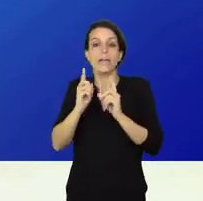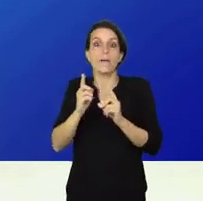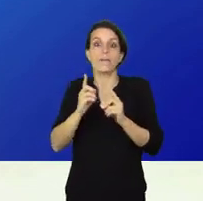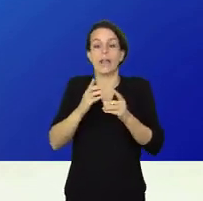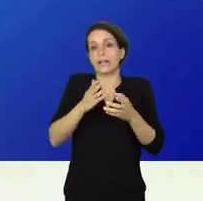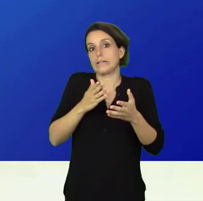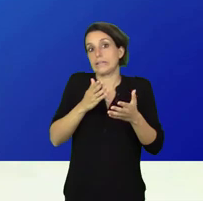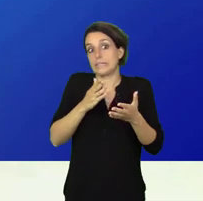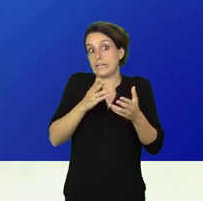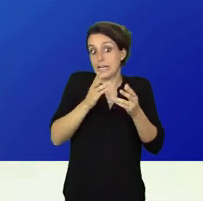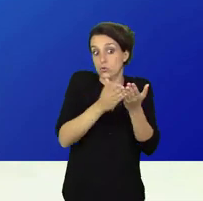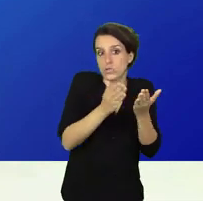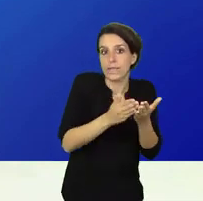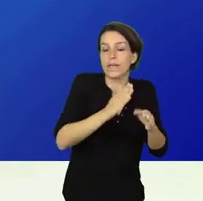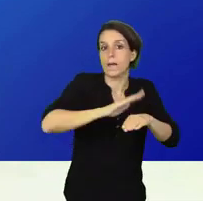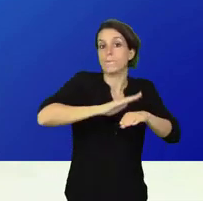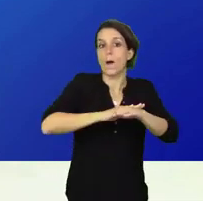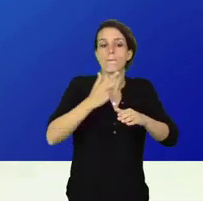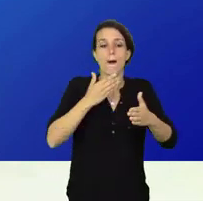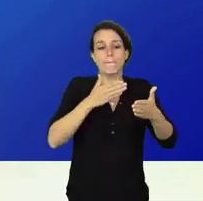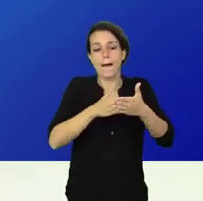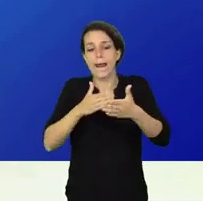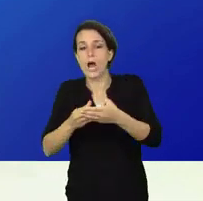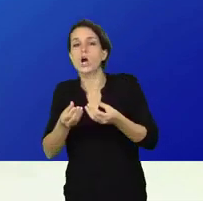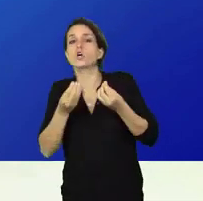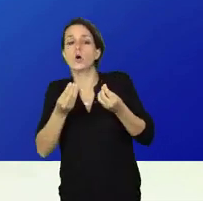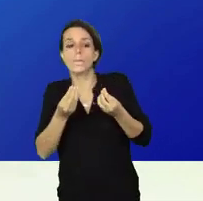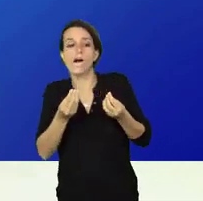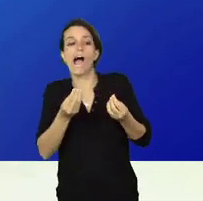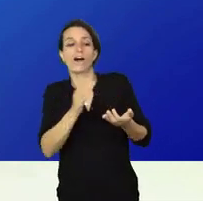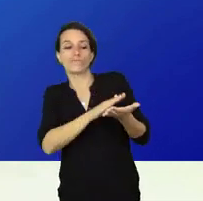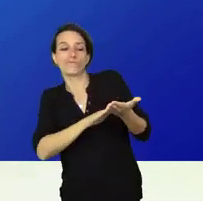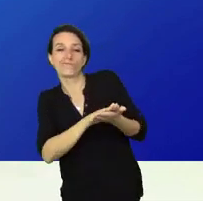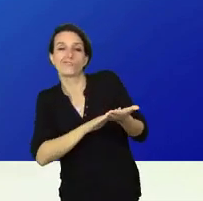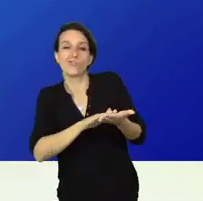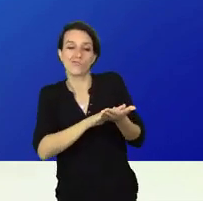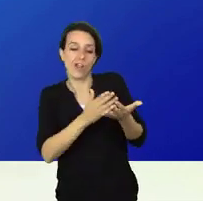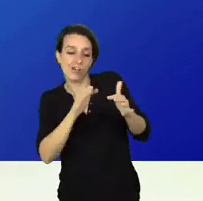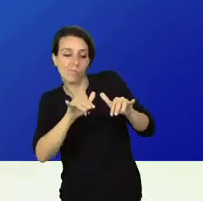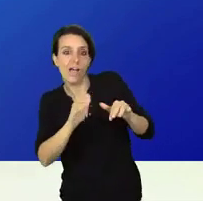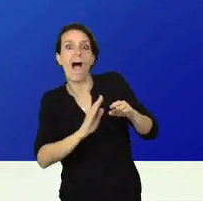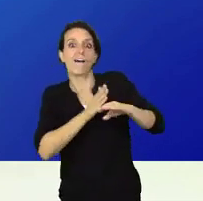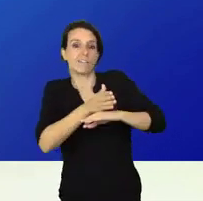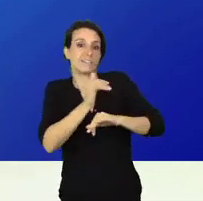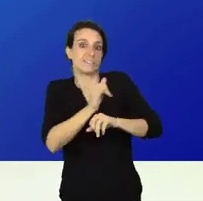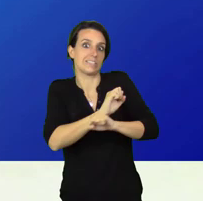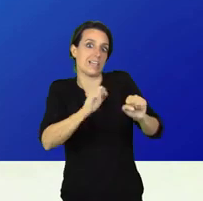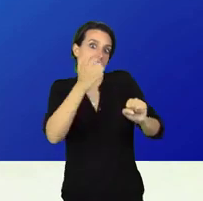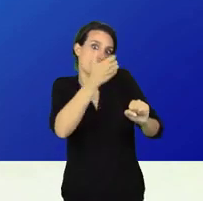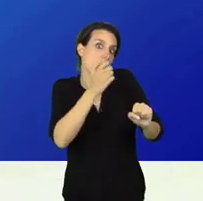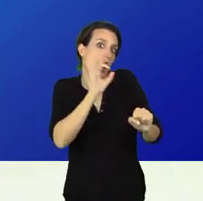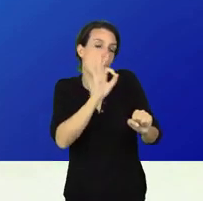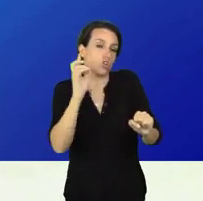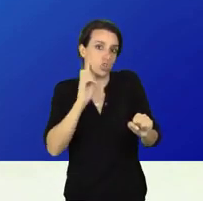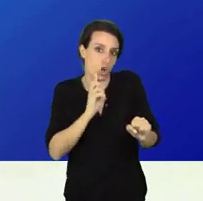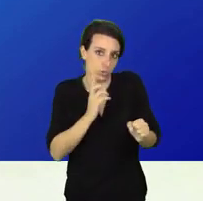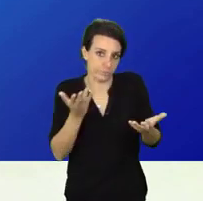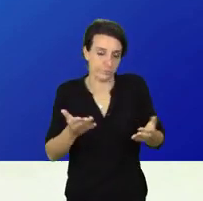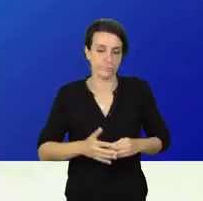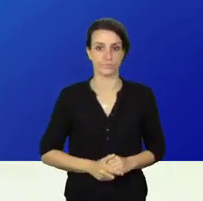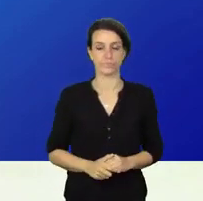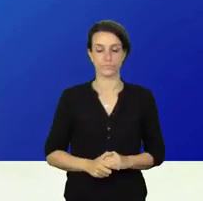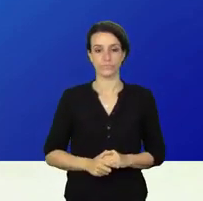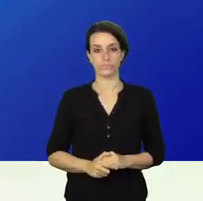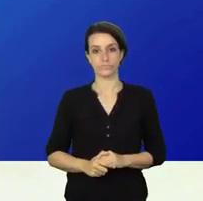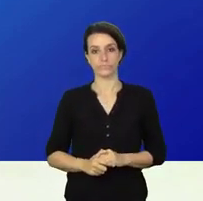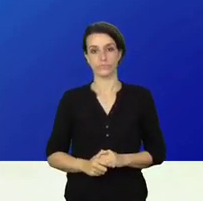las barreras que se van encontrando en ese camino en la medida que las páginas web y los entornos no están pensados accesibles para